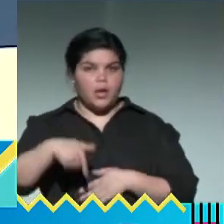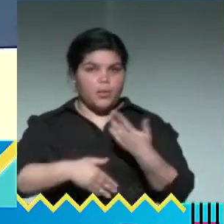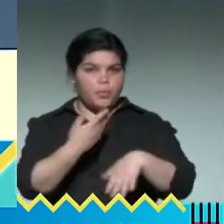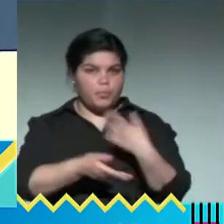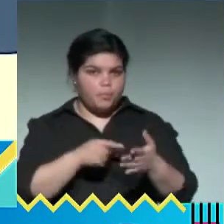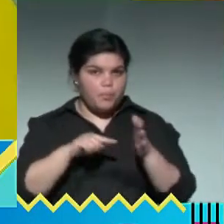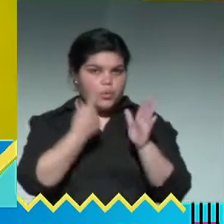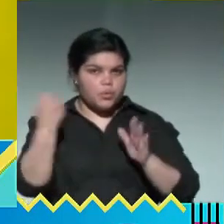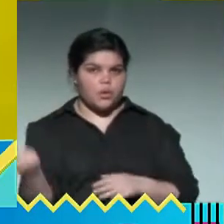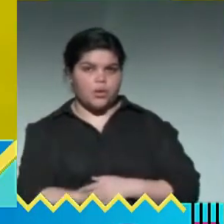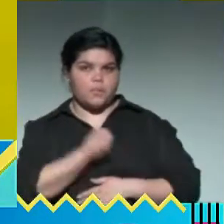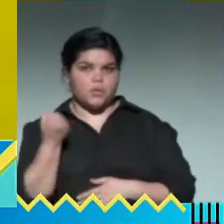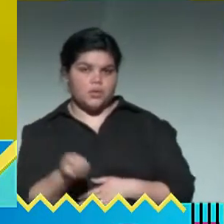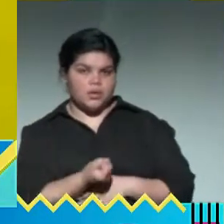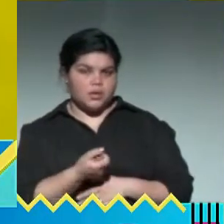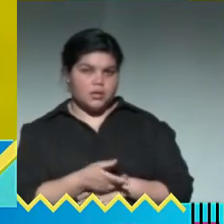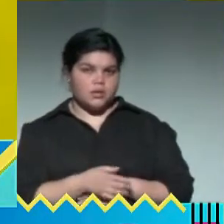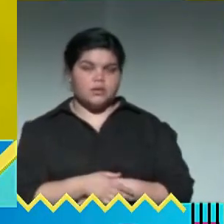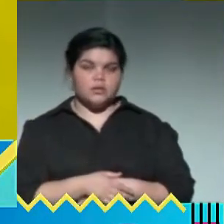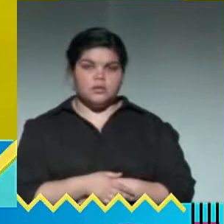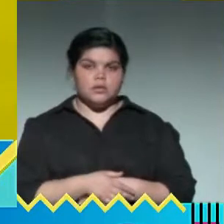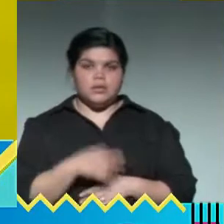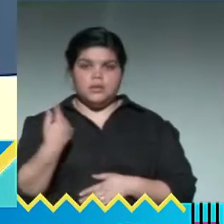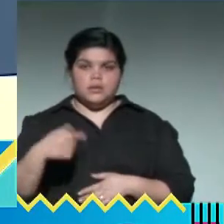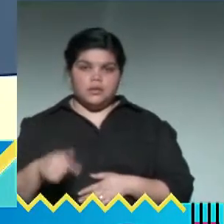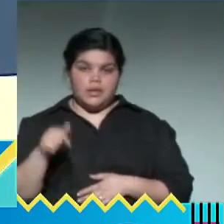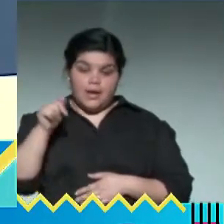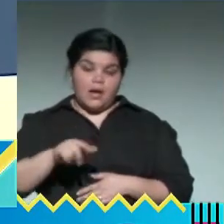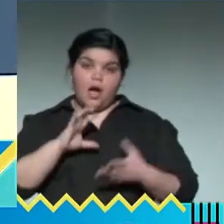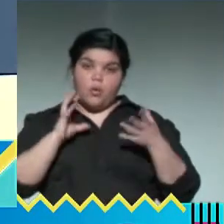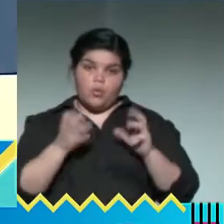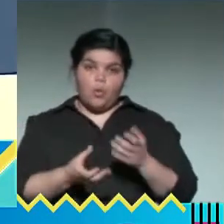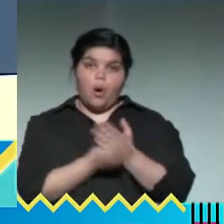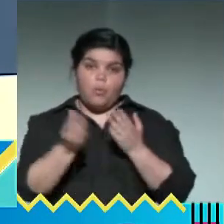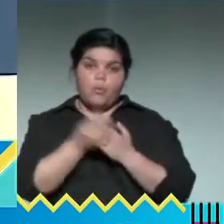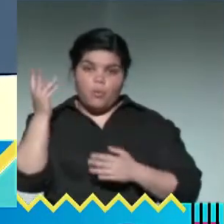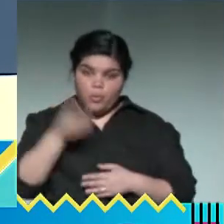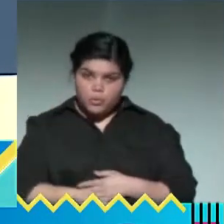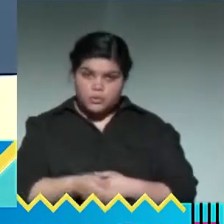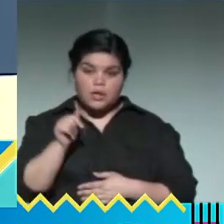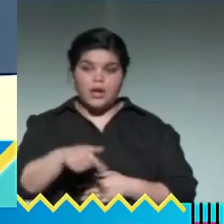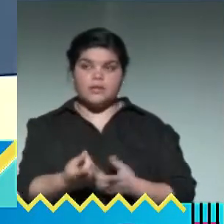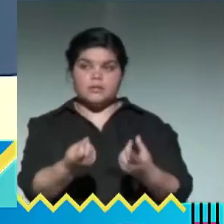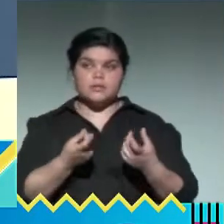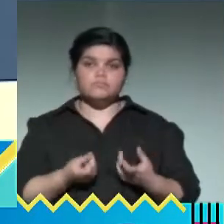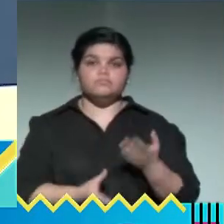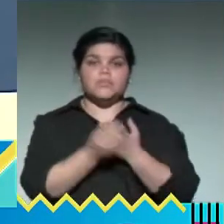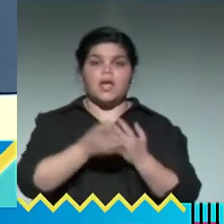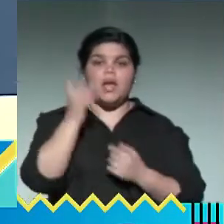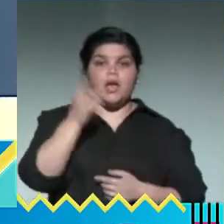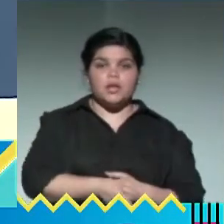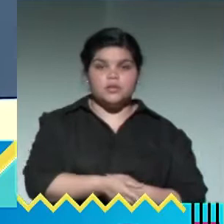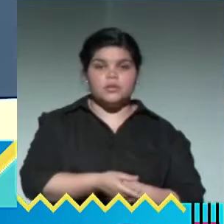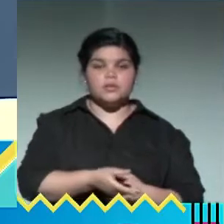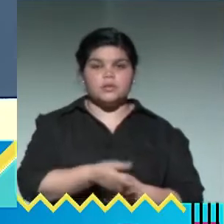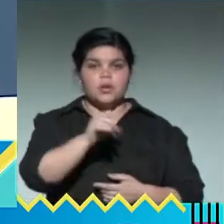creo que hay impuestos para en este proceso de ajuste. Bueno, cuando ya hay que ajustar y que tocar, digo, uno ajusta por el lado del gasto, la obra